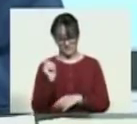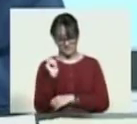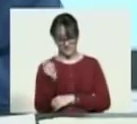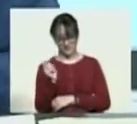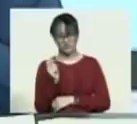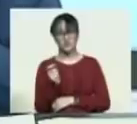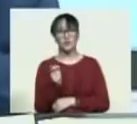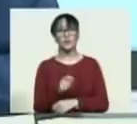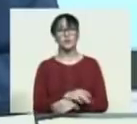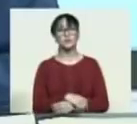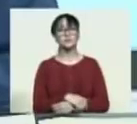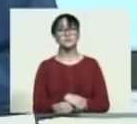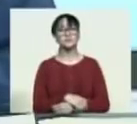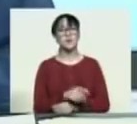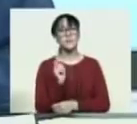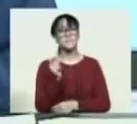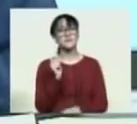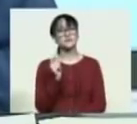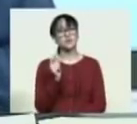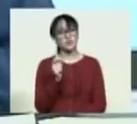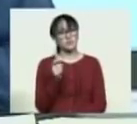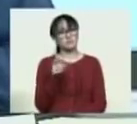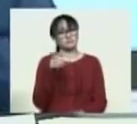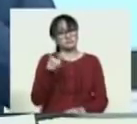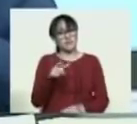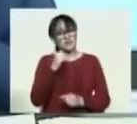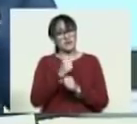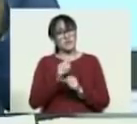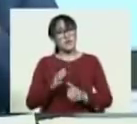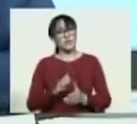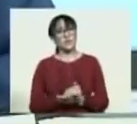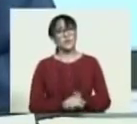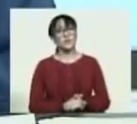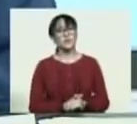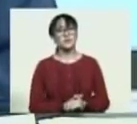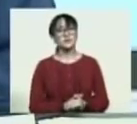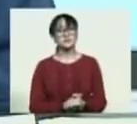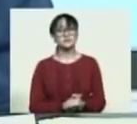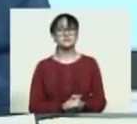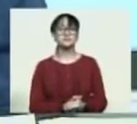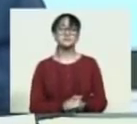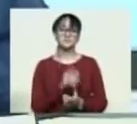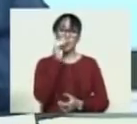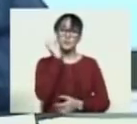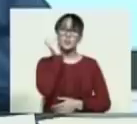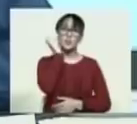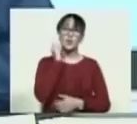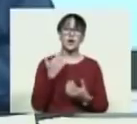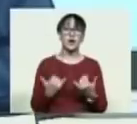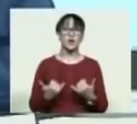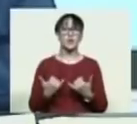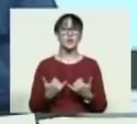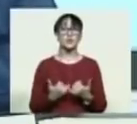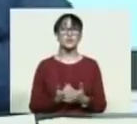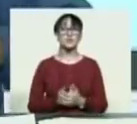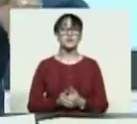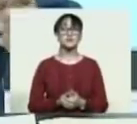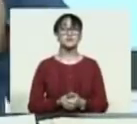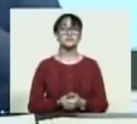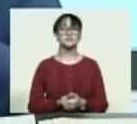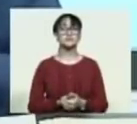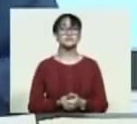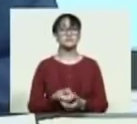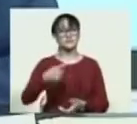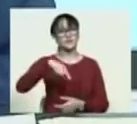pensiones, porque los pensionados son trabajadores también y trabajadoras. Ahora, saben,